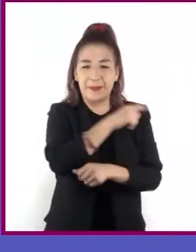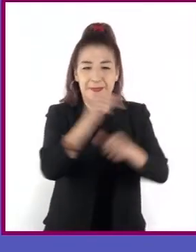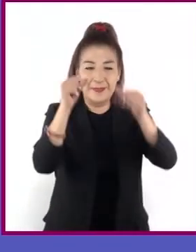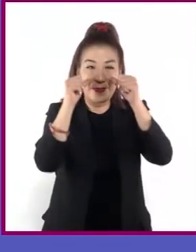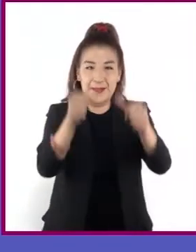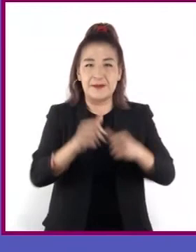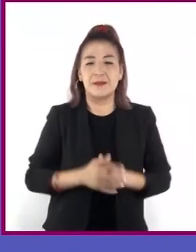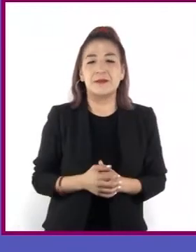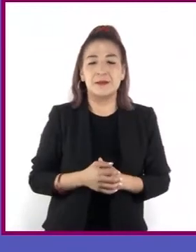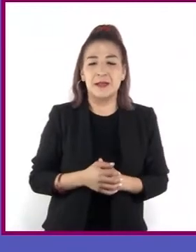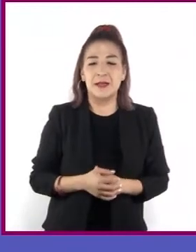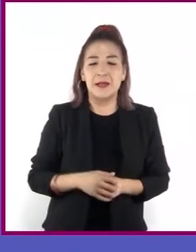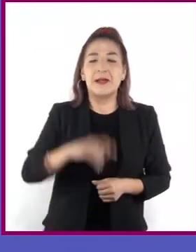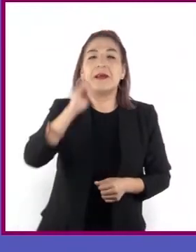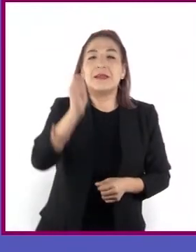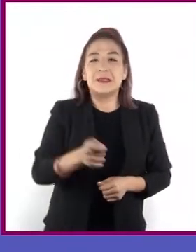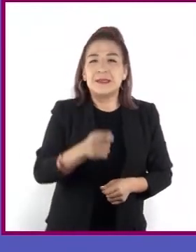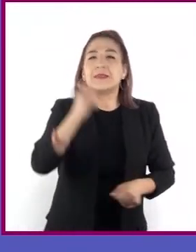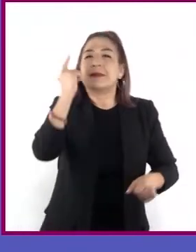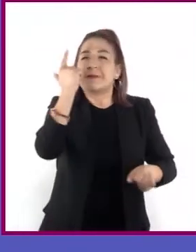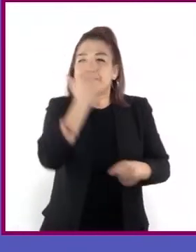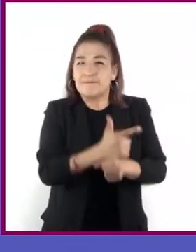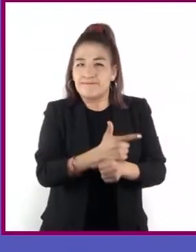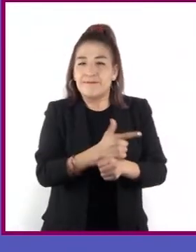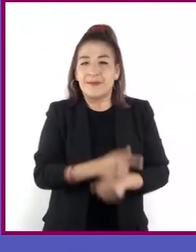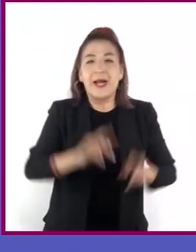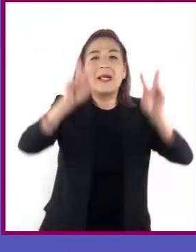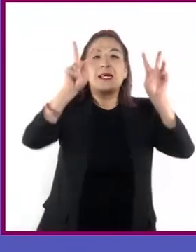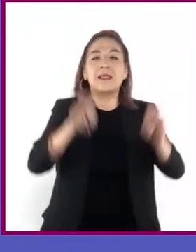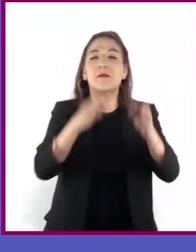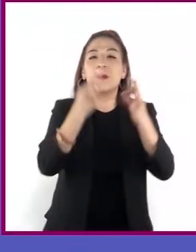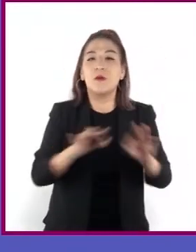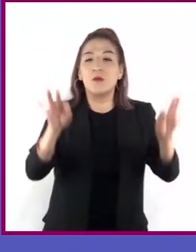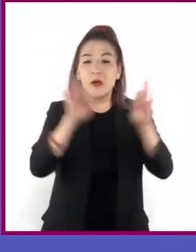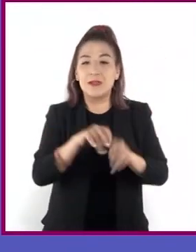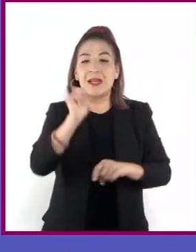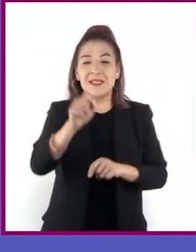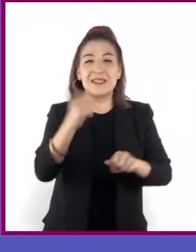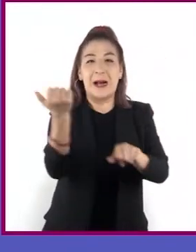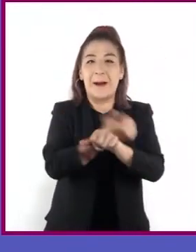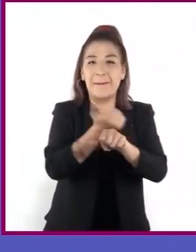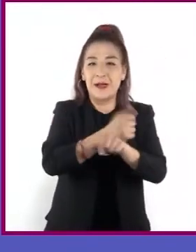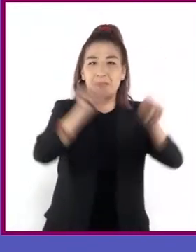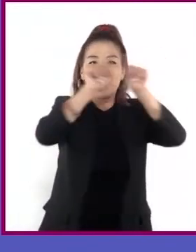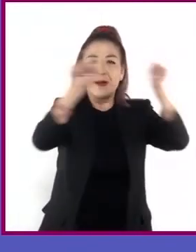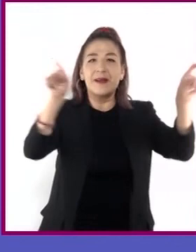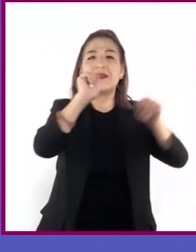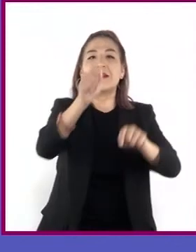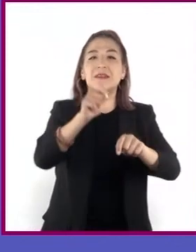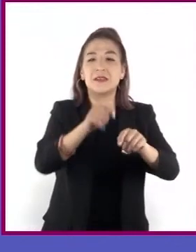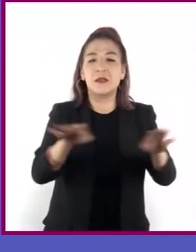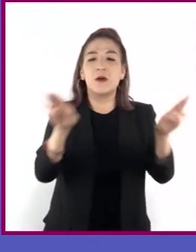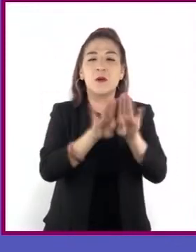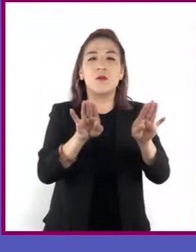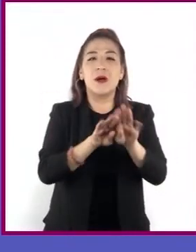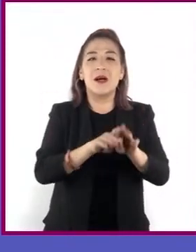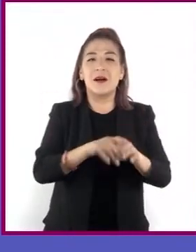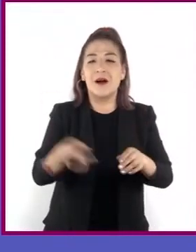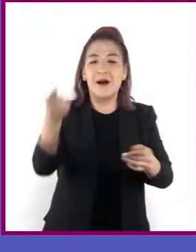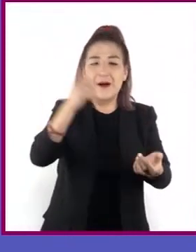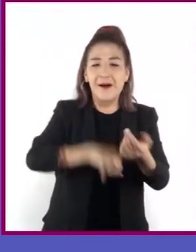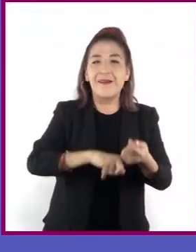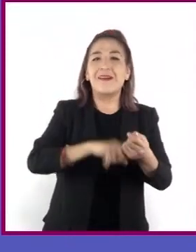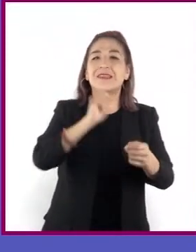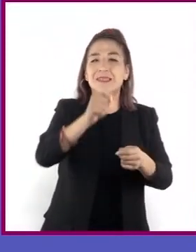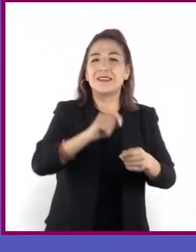atención, podremos darnos cuenta de que el tema central subrayado en amarillo se explica a lo largo del párrafo, por